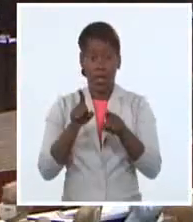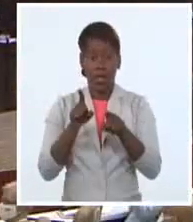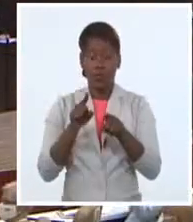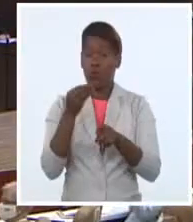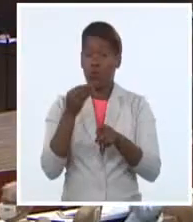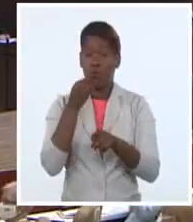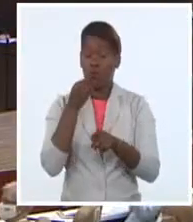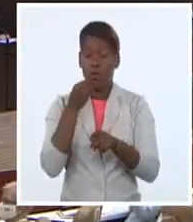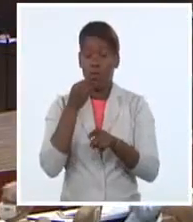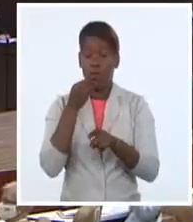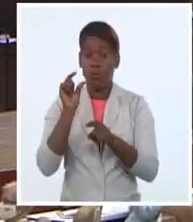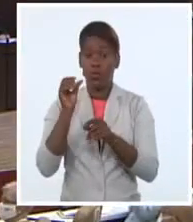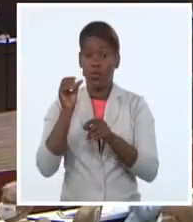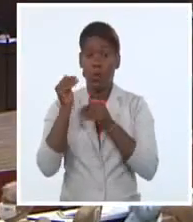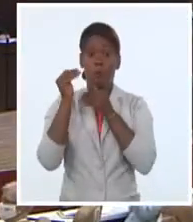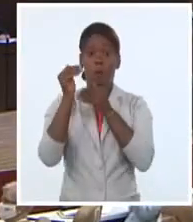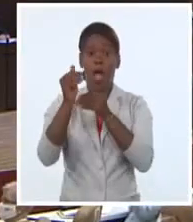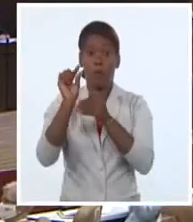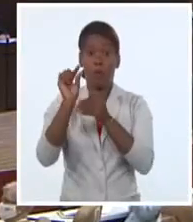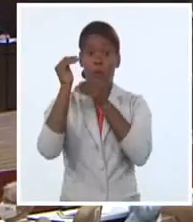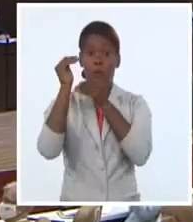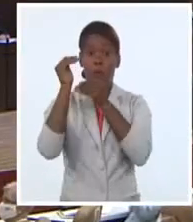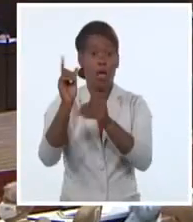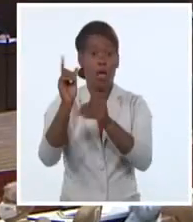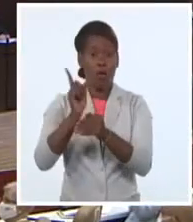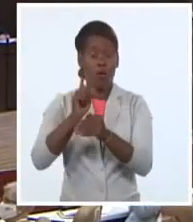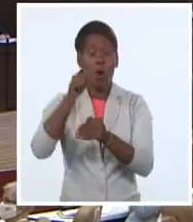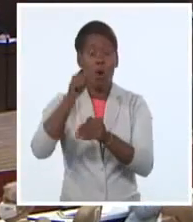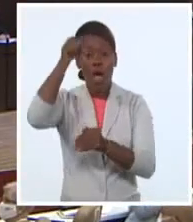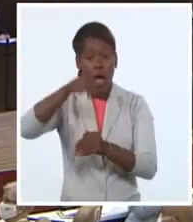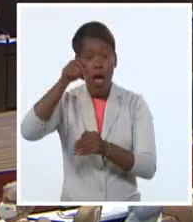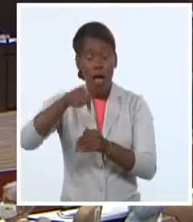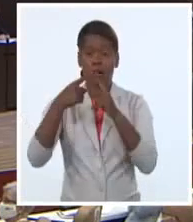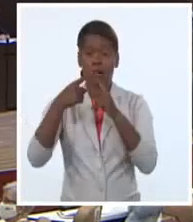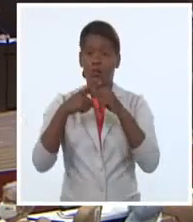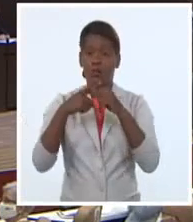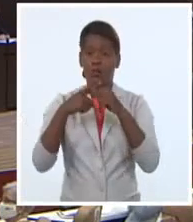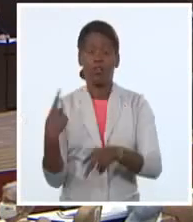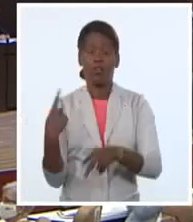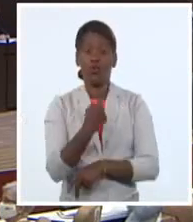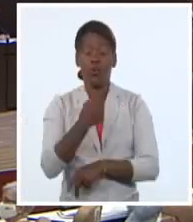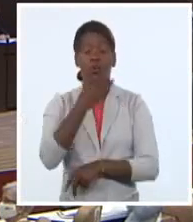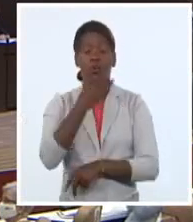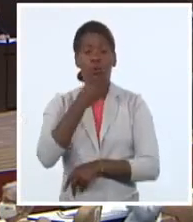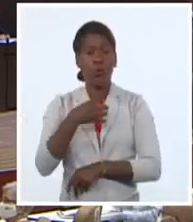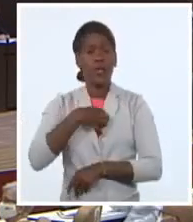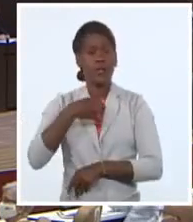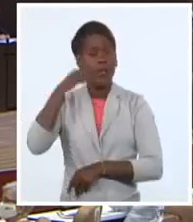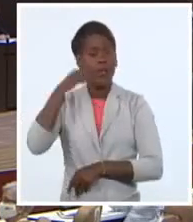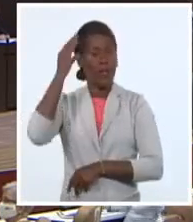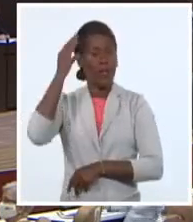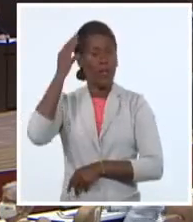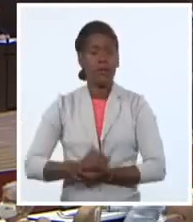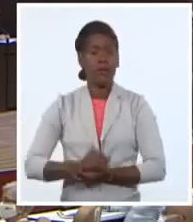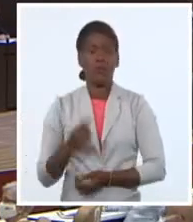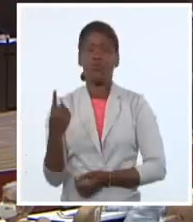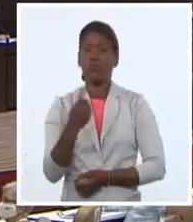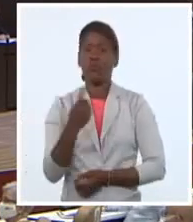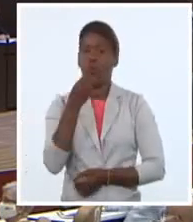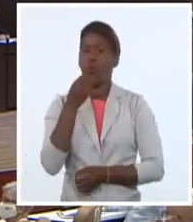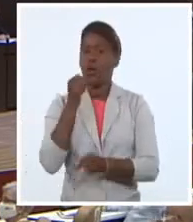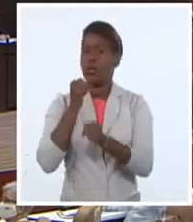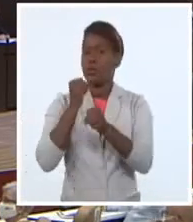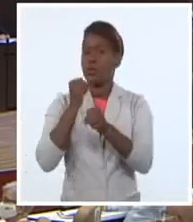impostergable aprovechar los saberes, la fuerza e iniciativa popular, no de manera formal, sino